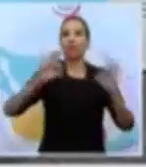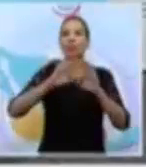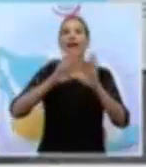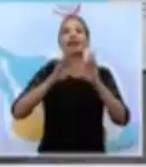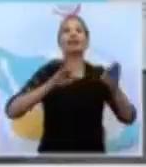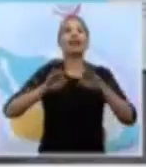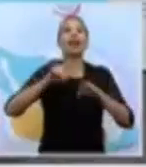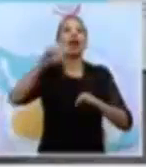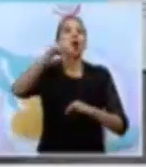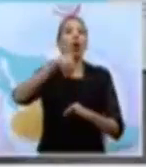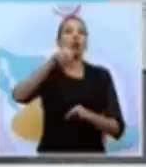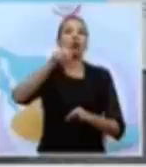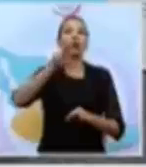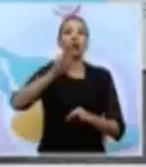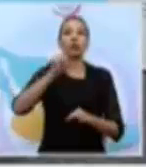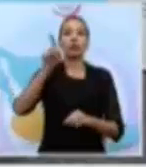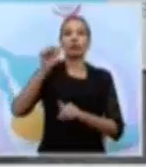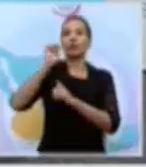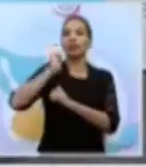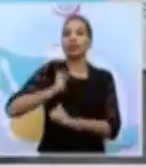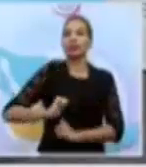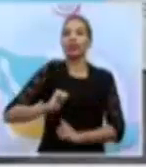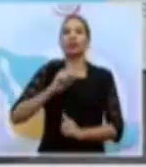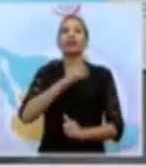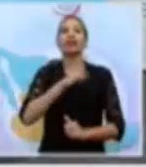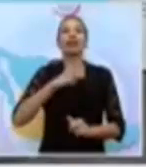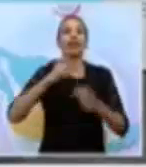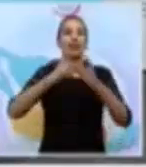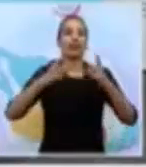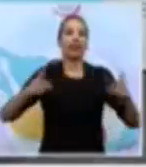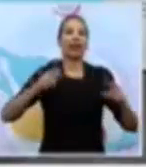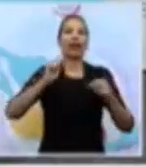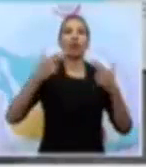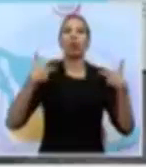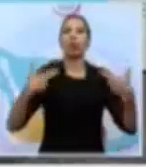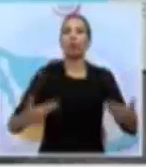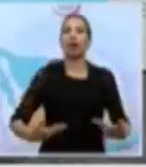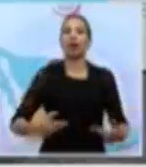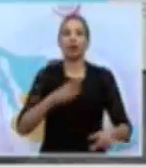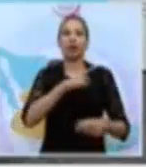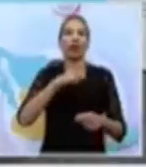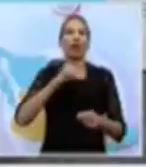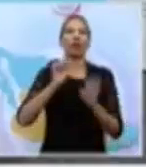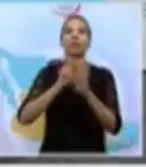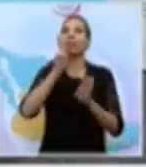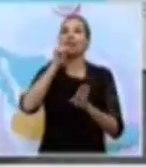de Naciones Unidas, que es el concepto de desarrollo humano, un concepto que fue